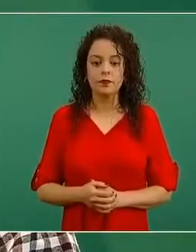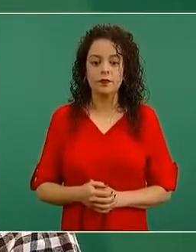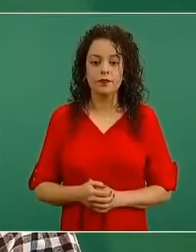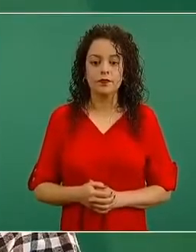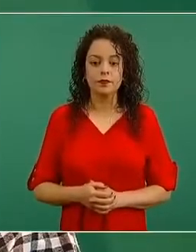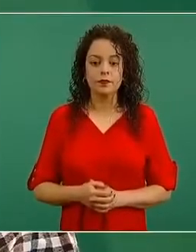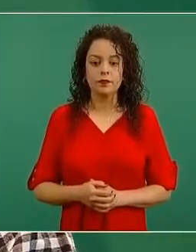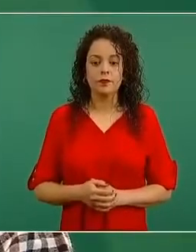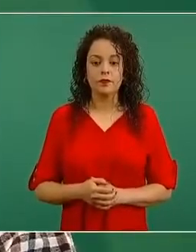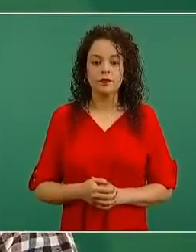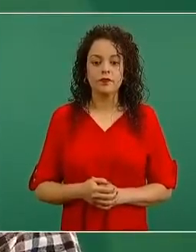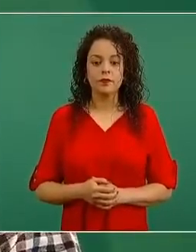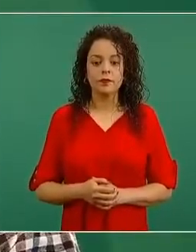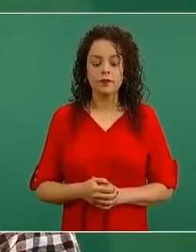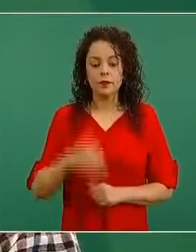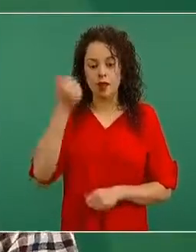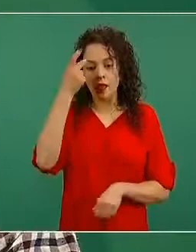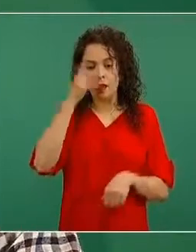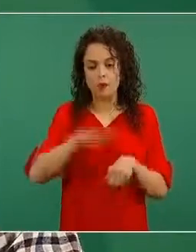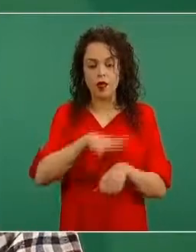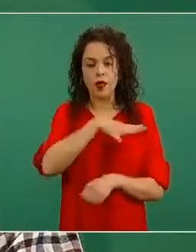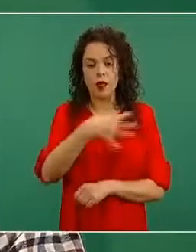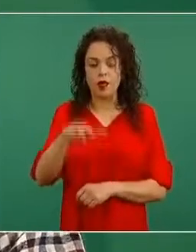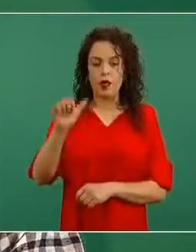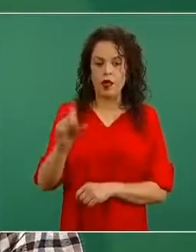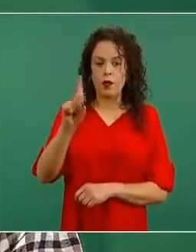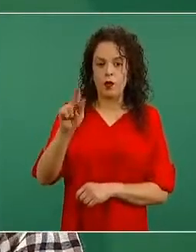de Aduanas, la Administración General de Aduanas.